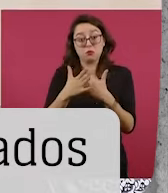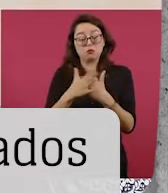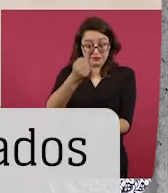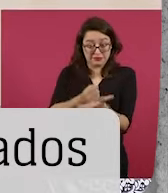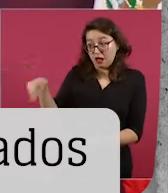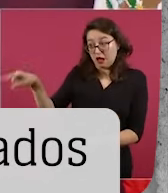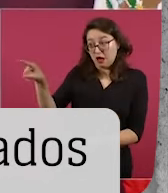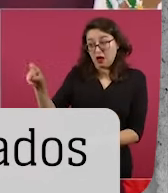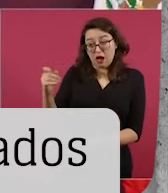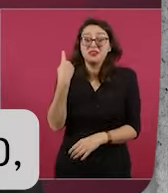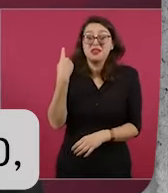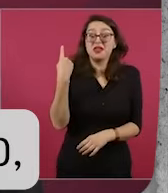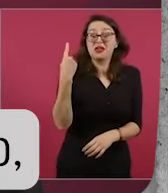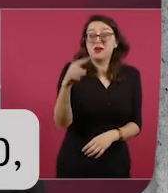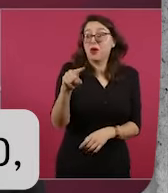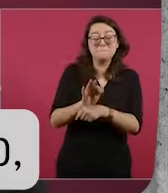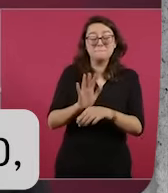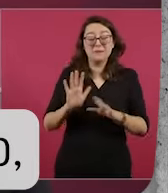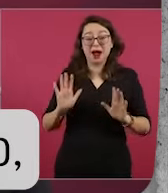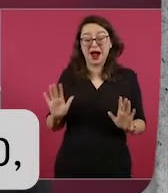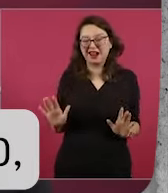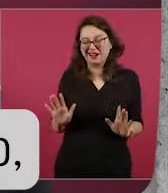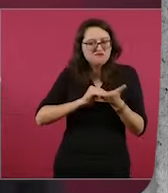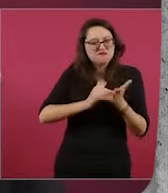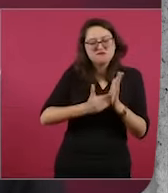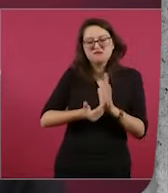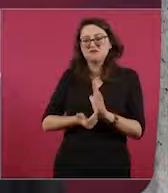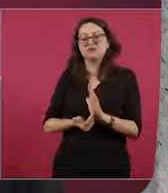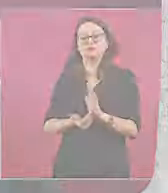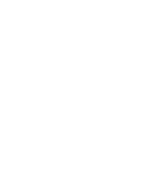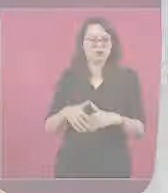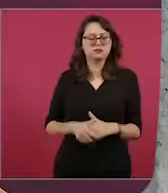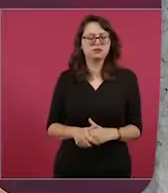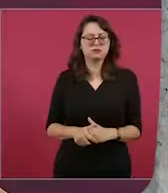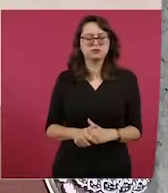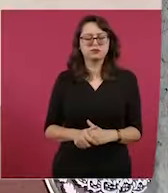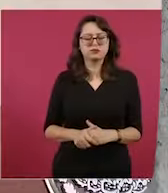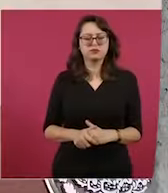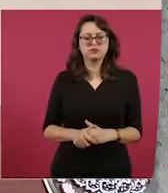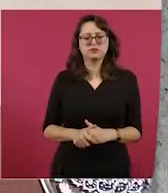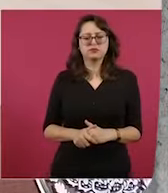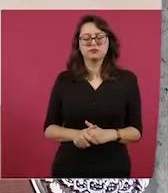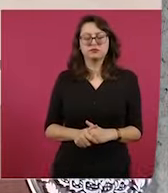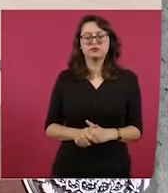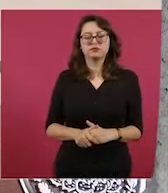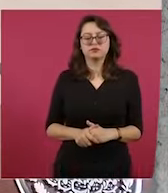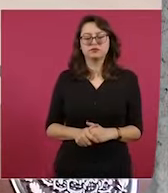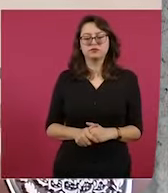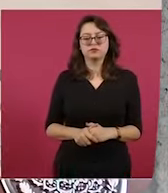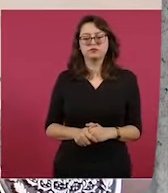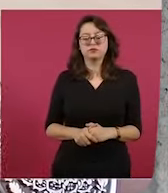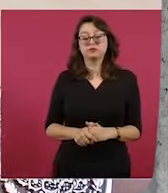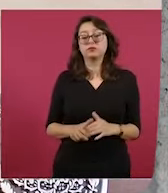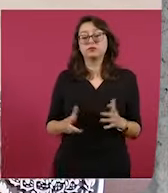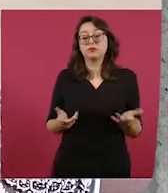de Diputados o se amparan. Buscan un recoveco, una interpretación, ya una reforma. Yo no veo